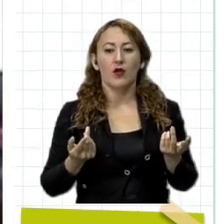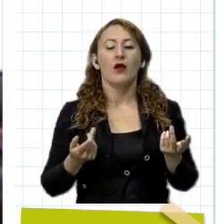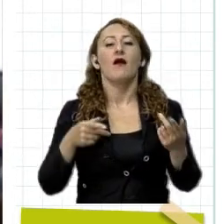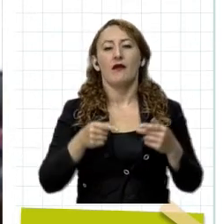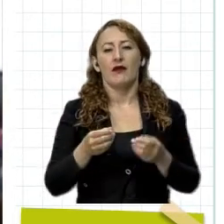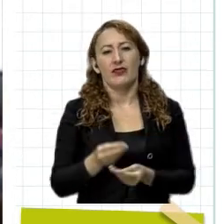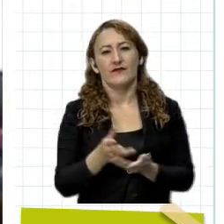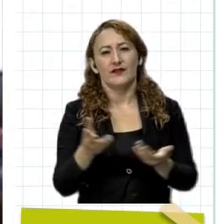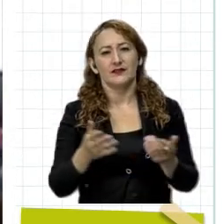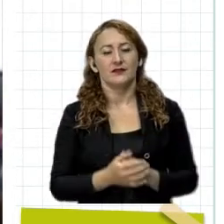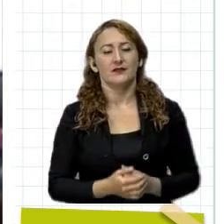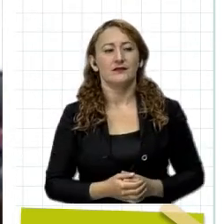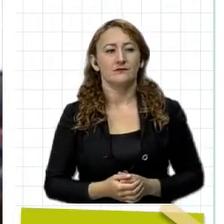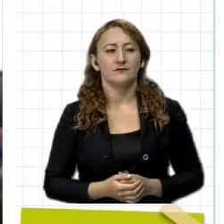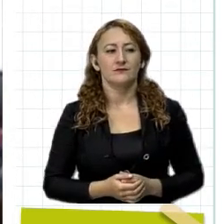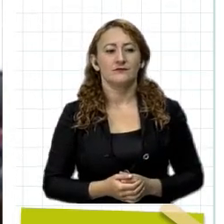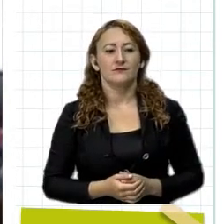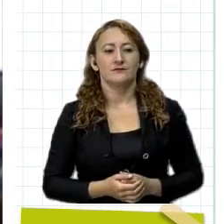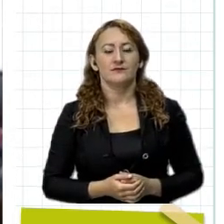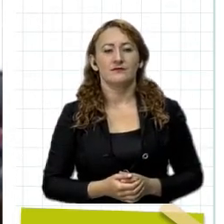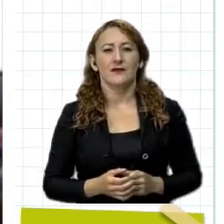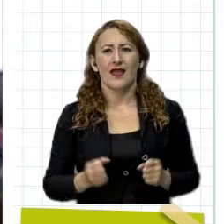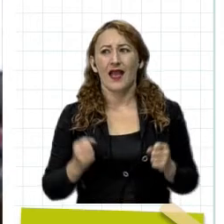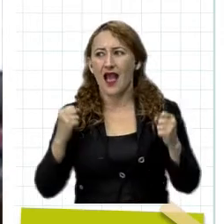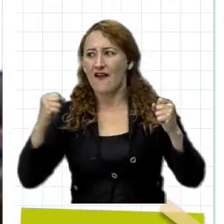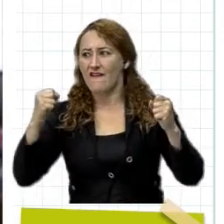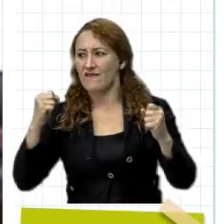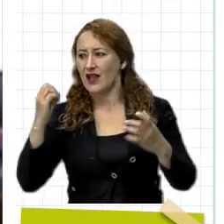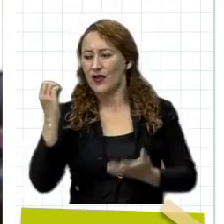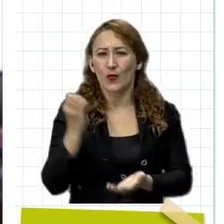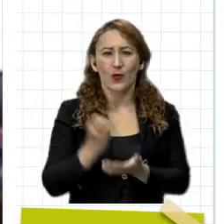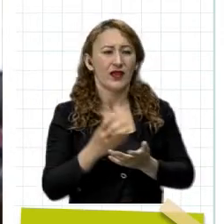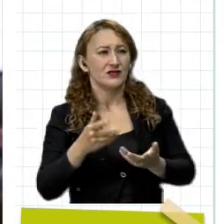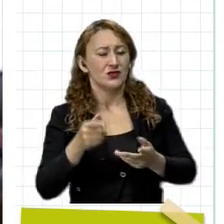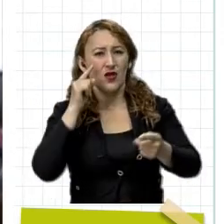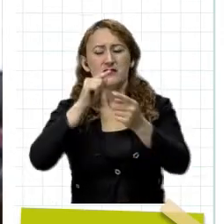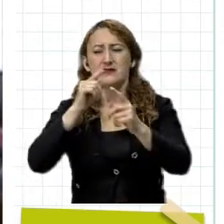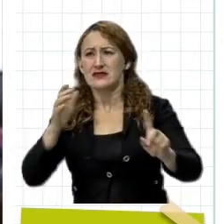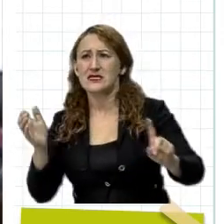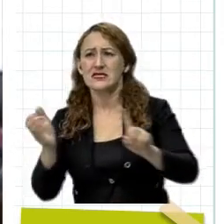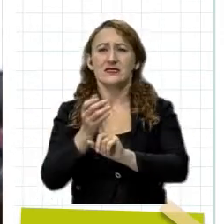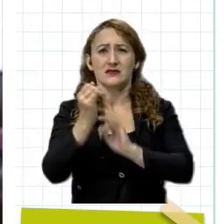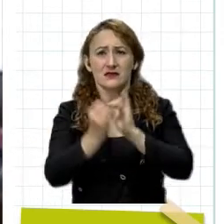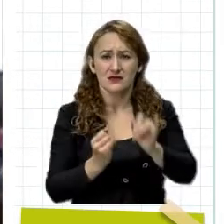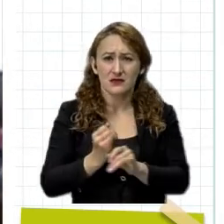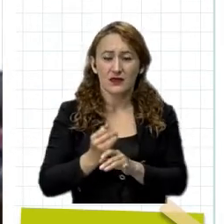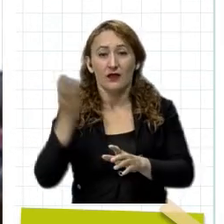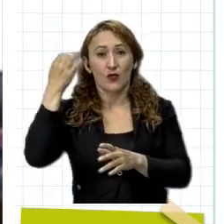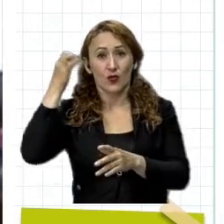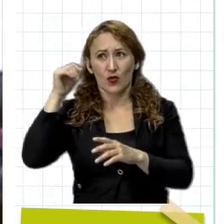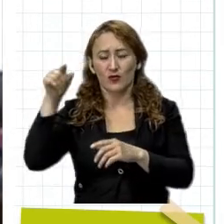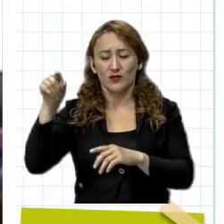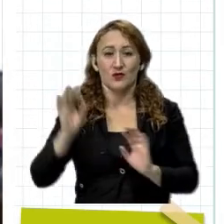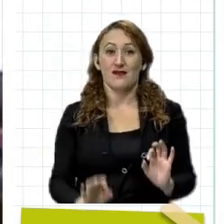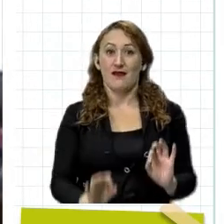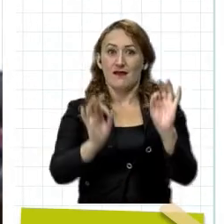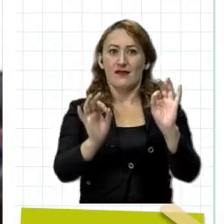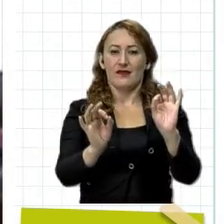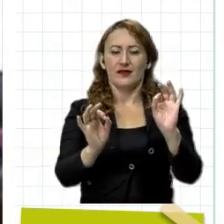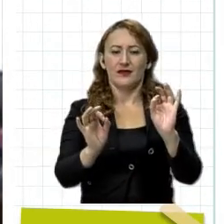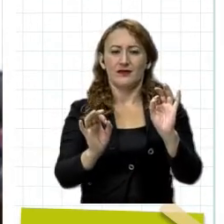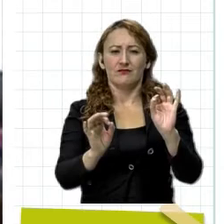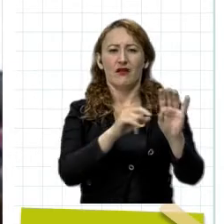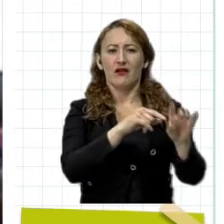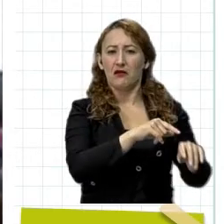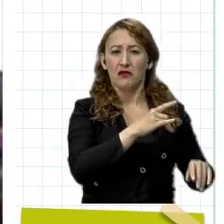diversidad. El afán, la obligación por cumplir con las metas internacionales eurocéntricas de calidad ha diezmado